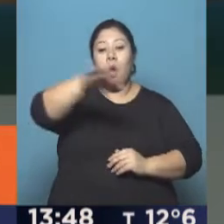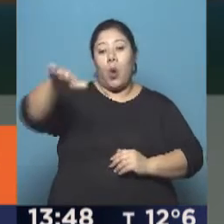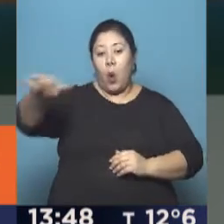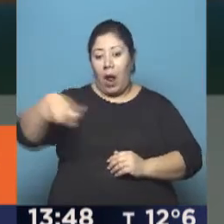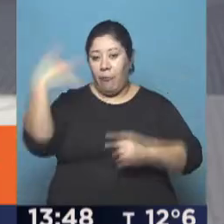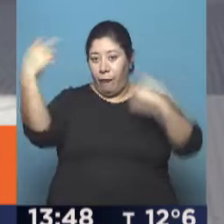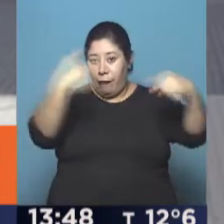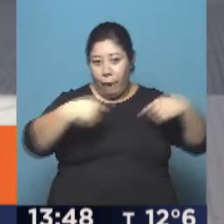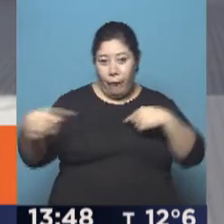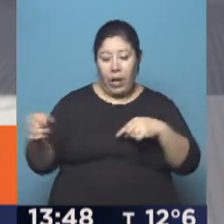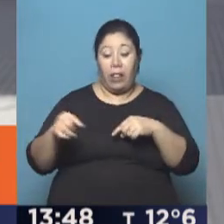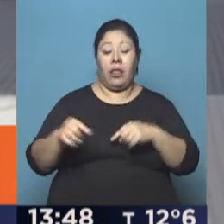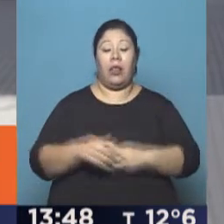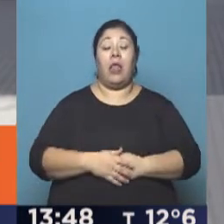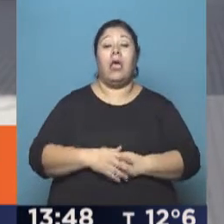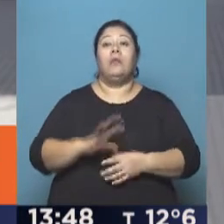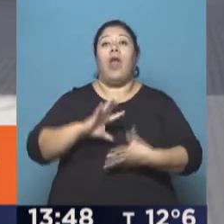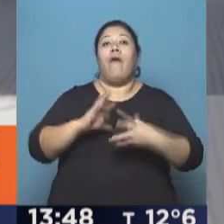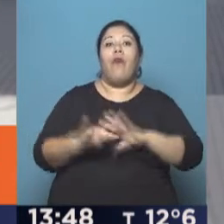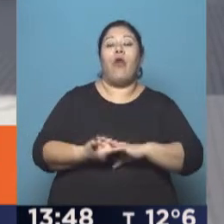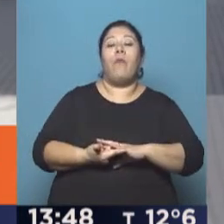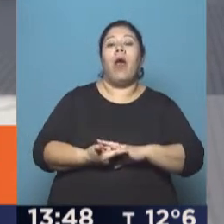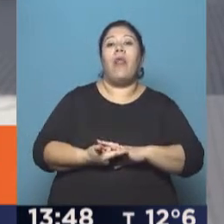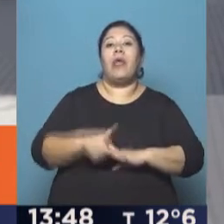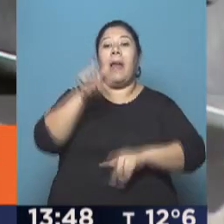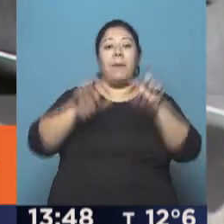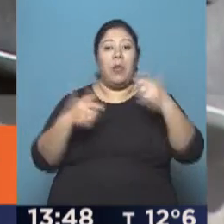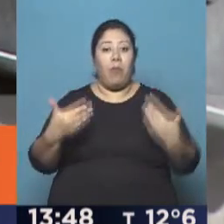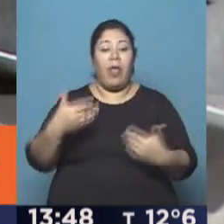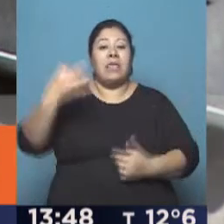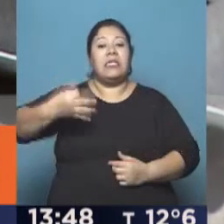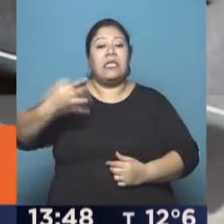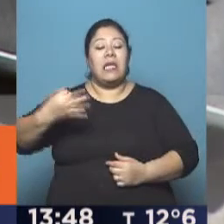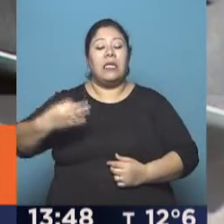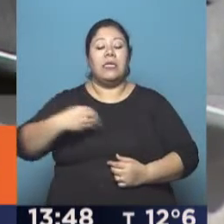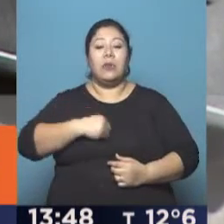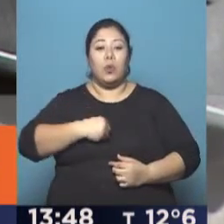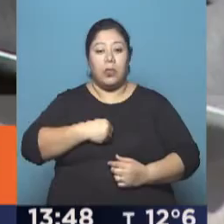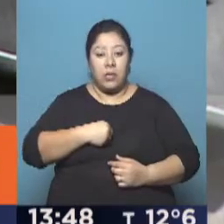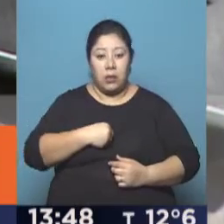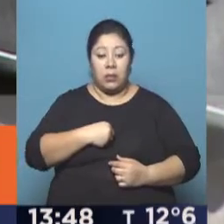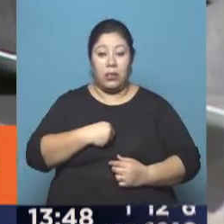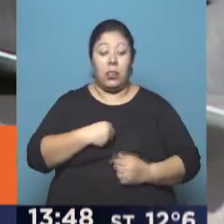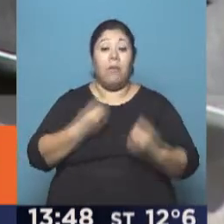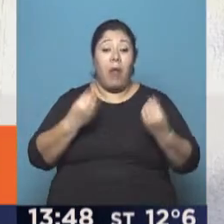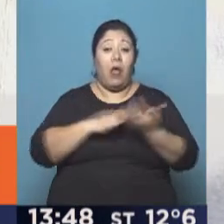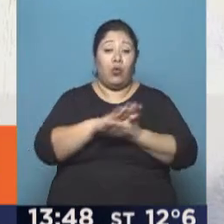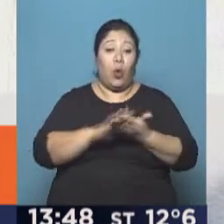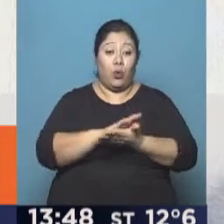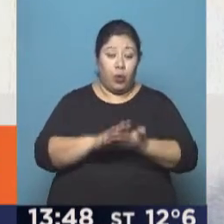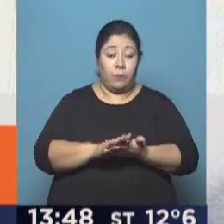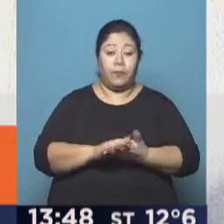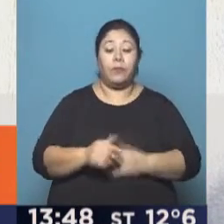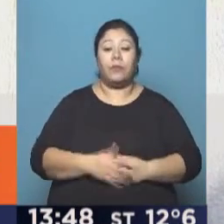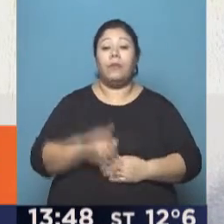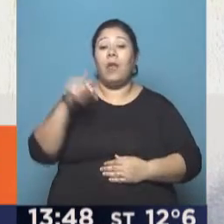una seguridad o alguna cosa ahí que para poder solucionar el problema. Se trata de un